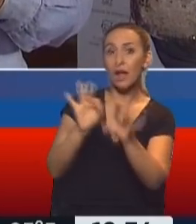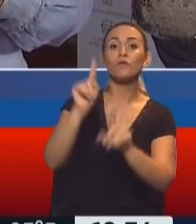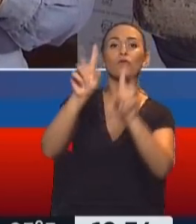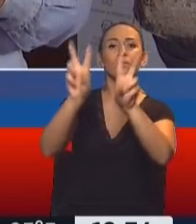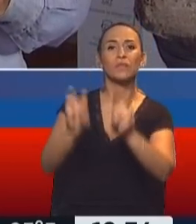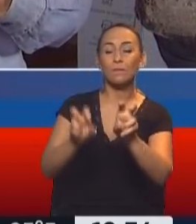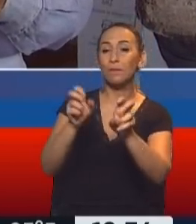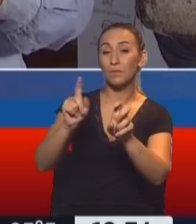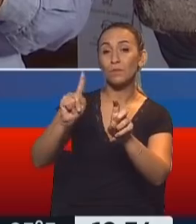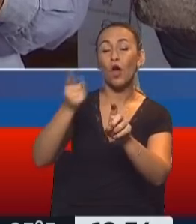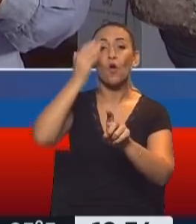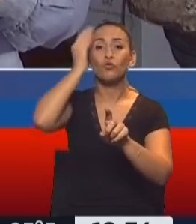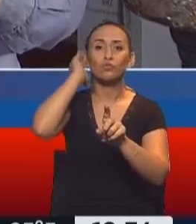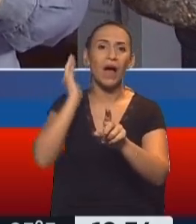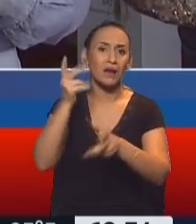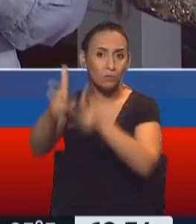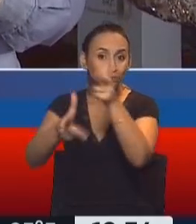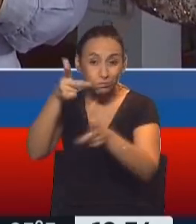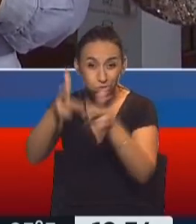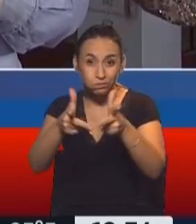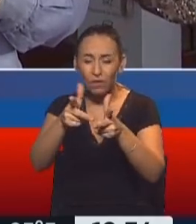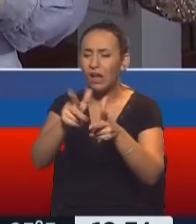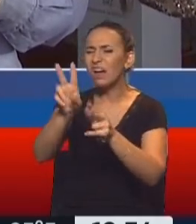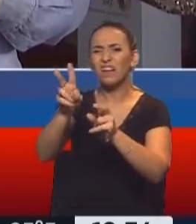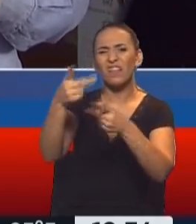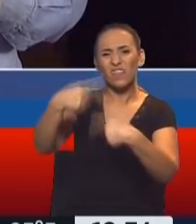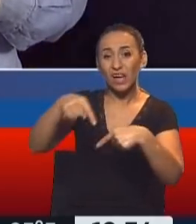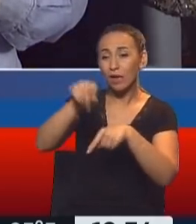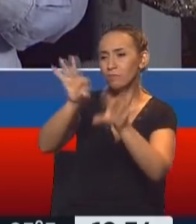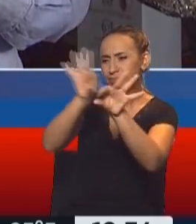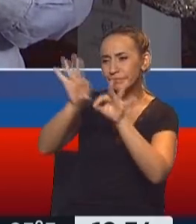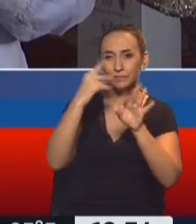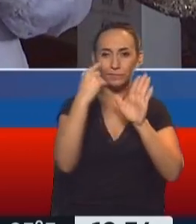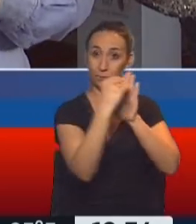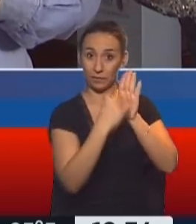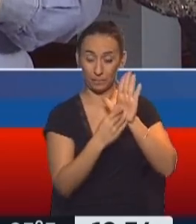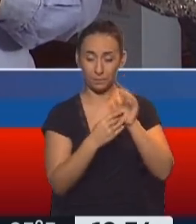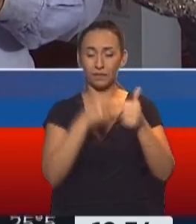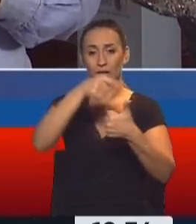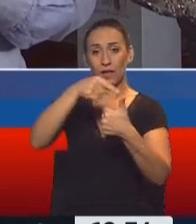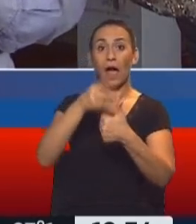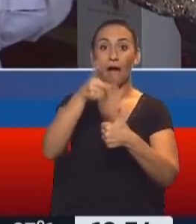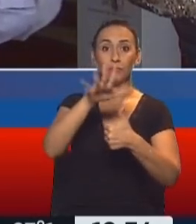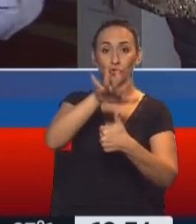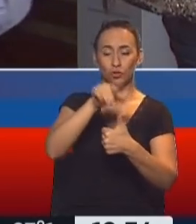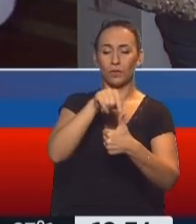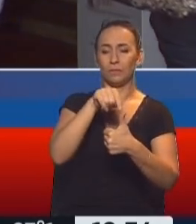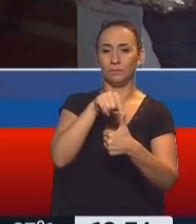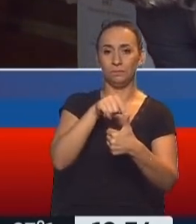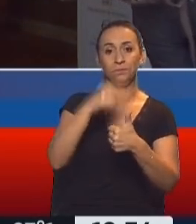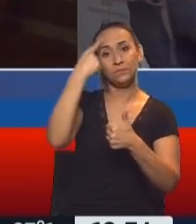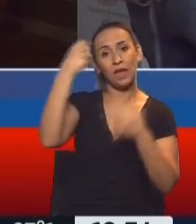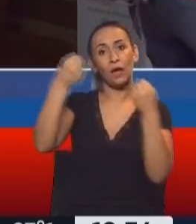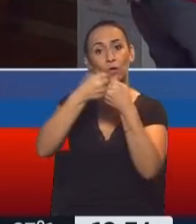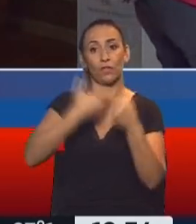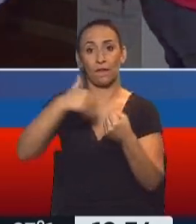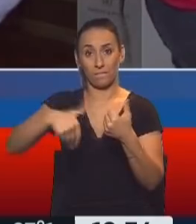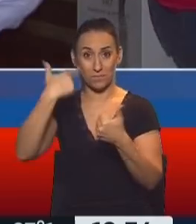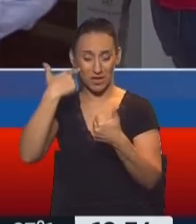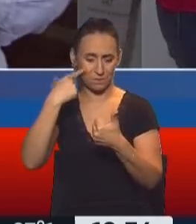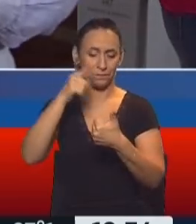habló Guzmán y que seguramente después tratará con más detalle Nazarena. Guzmán habló sobre el acuerdo con el FMI y